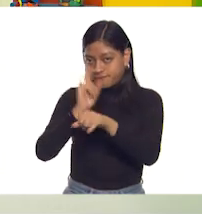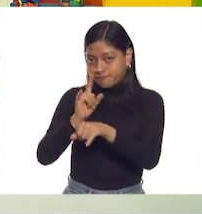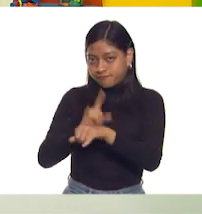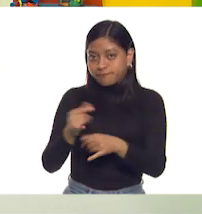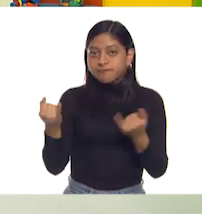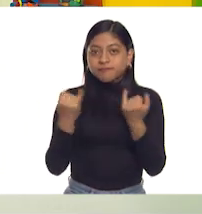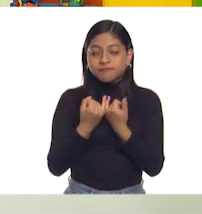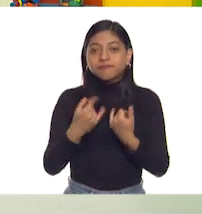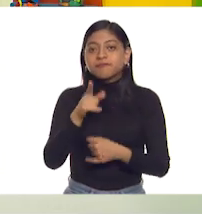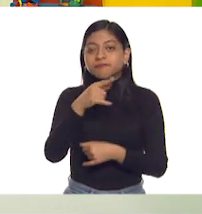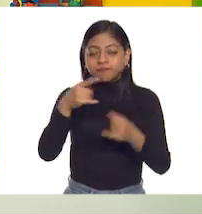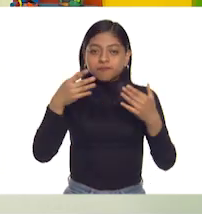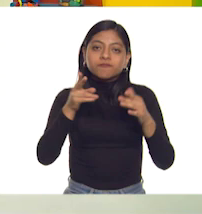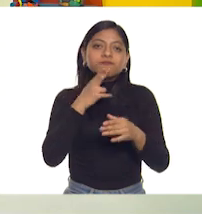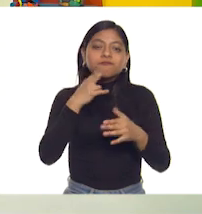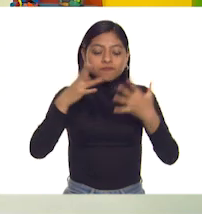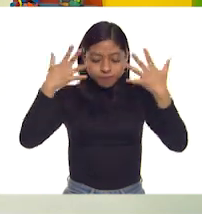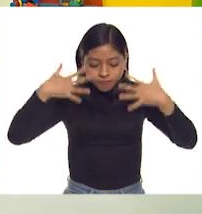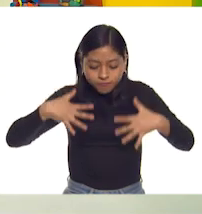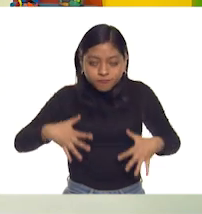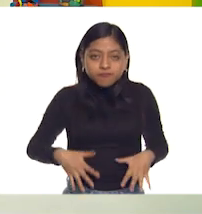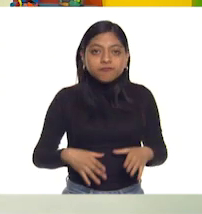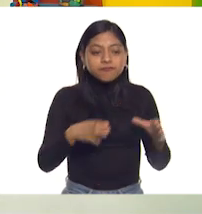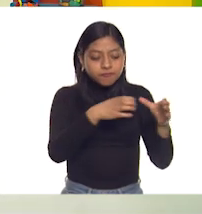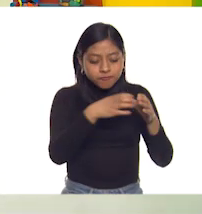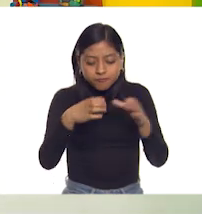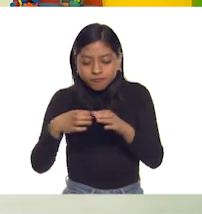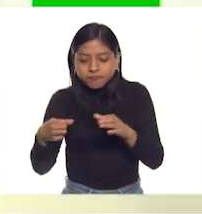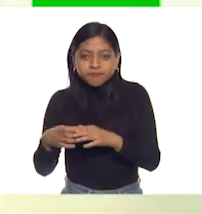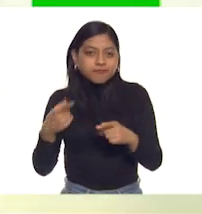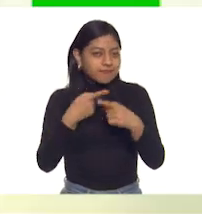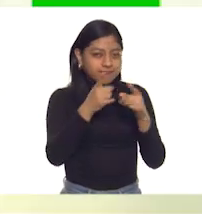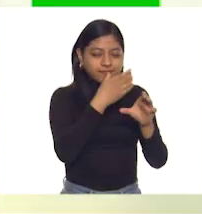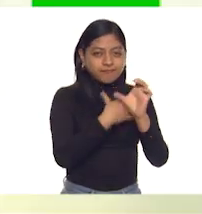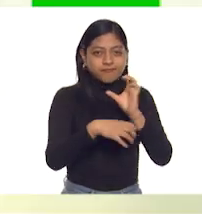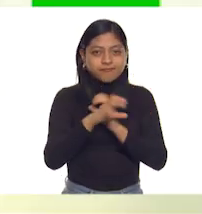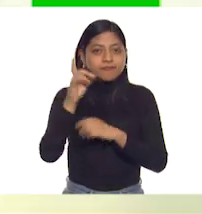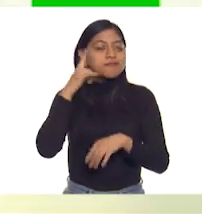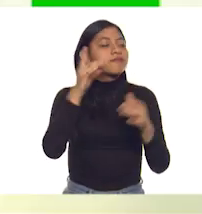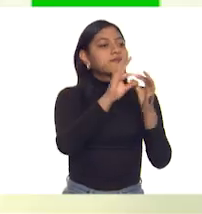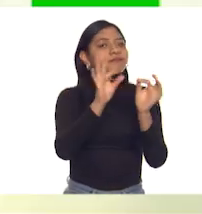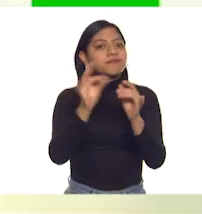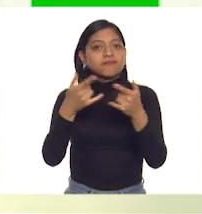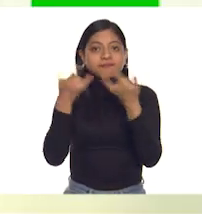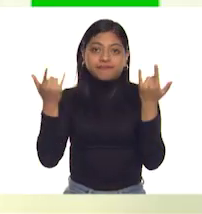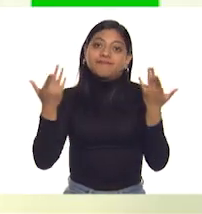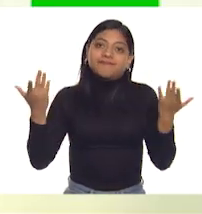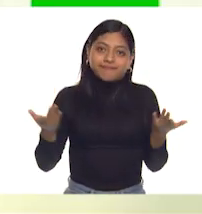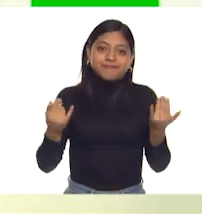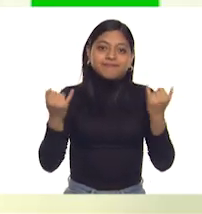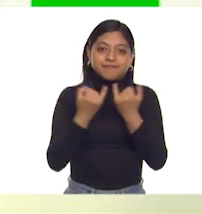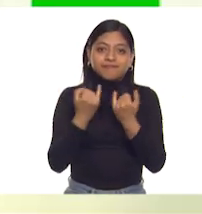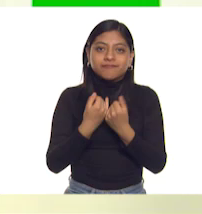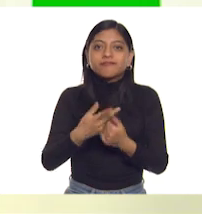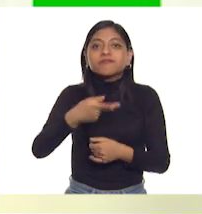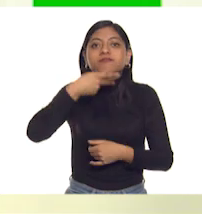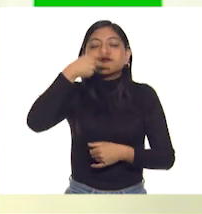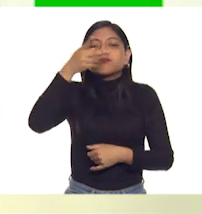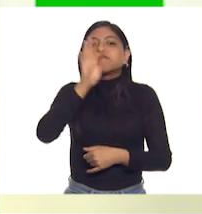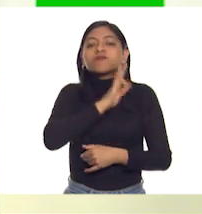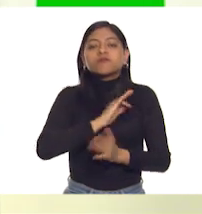como la tela, la peluca, los tazones y los títeres. Así es, como los diferentes tonos de voz